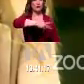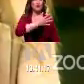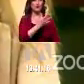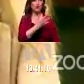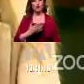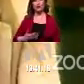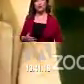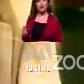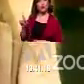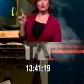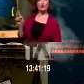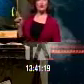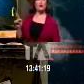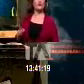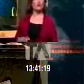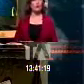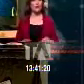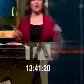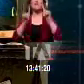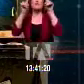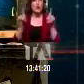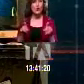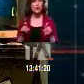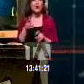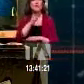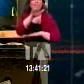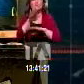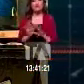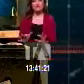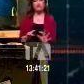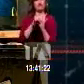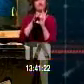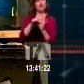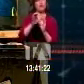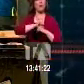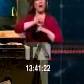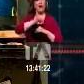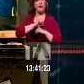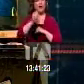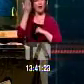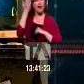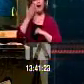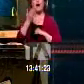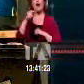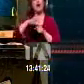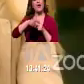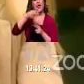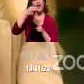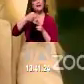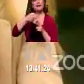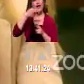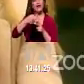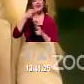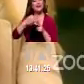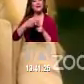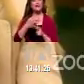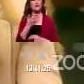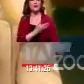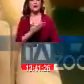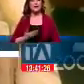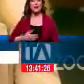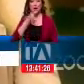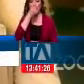esa comisión, Ana Belén Cordero, le preguntó a Salcedo sobre el vínculo de Abdalá Bucaram Pulley con una de sus empresas. ¿El señor Dale Bucaram